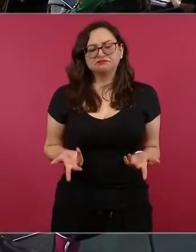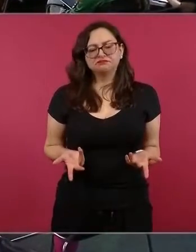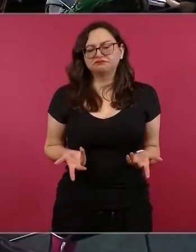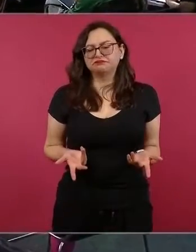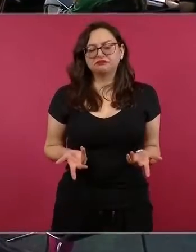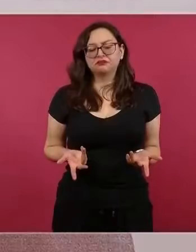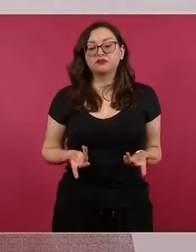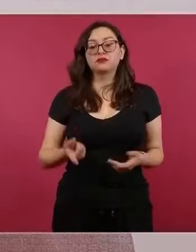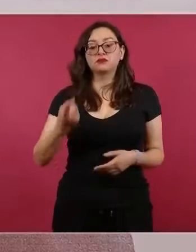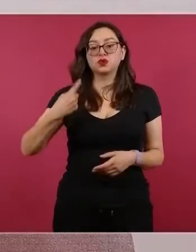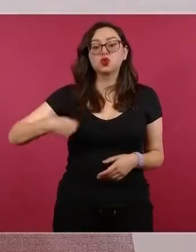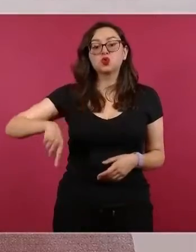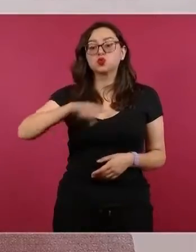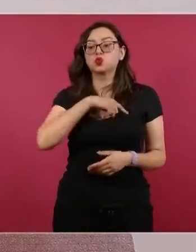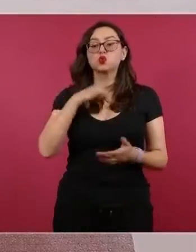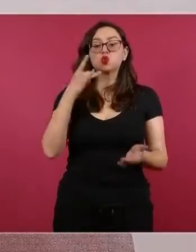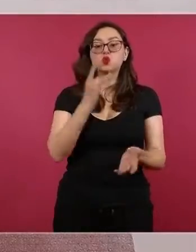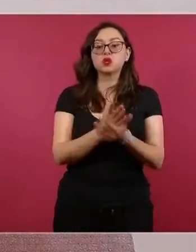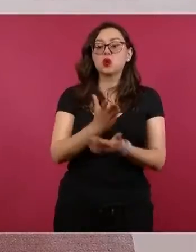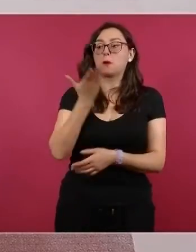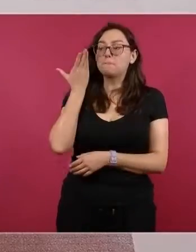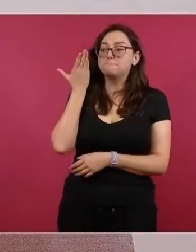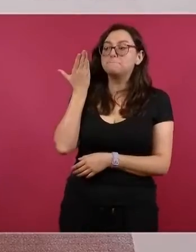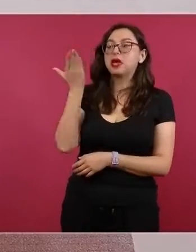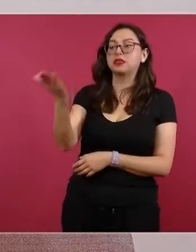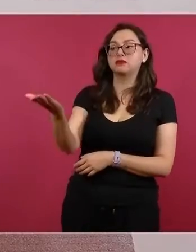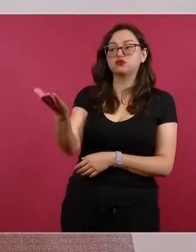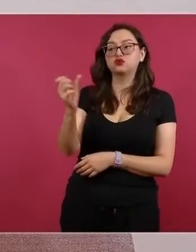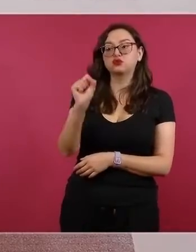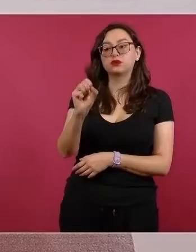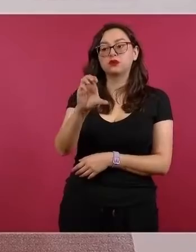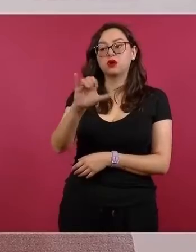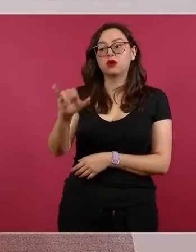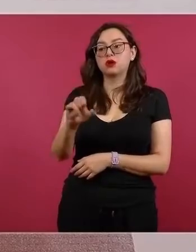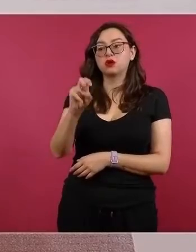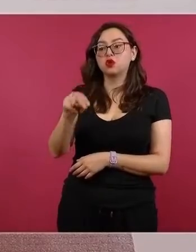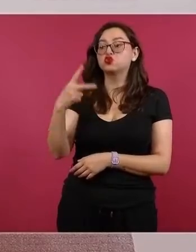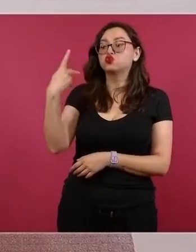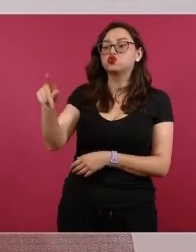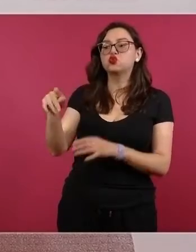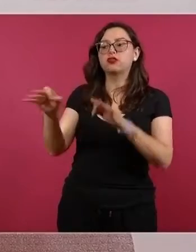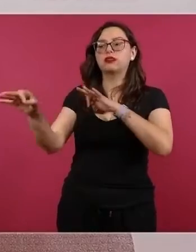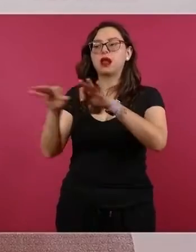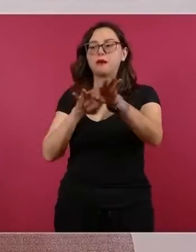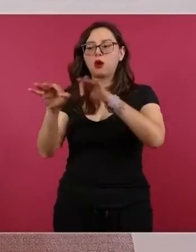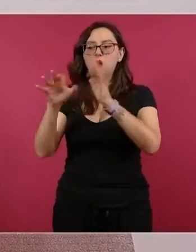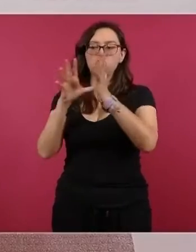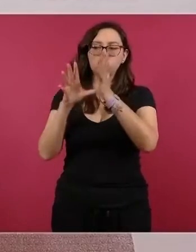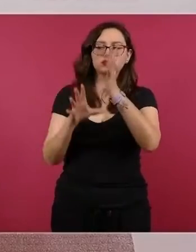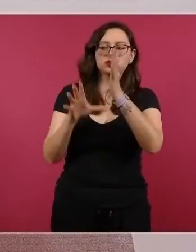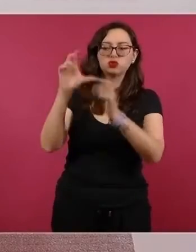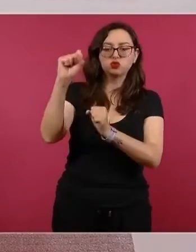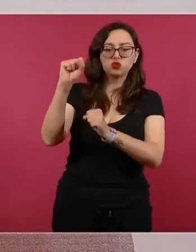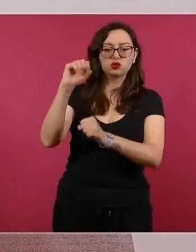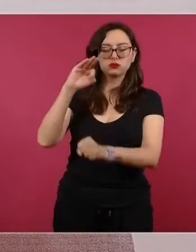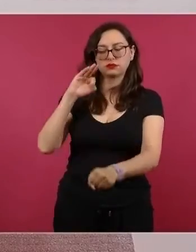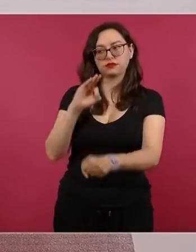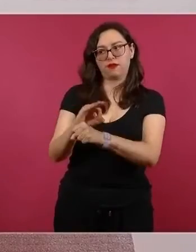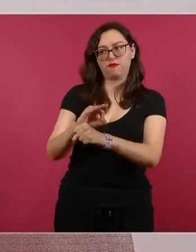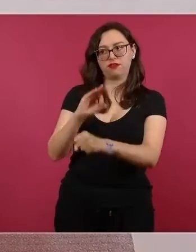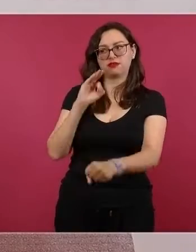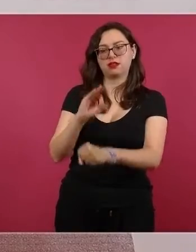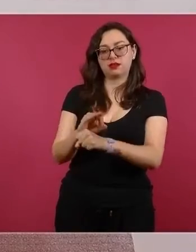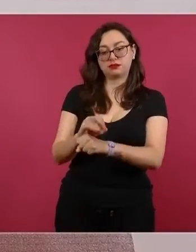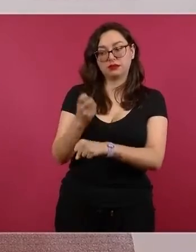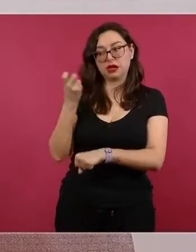que defiendan la Constitución, que a la Corte le toca defender la Constitución y ese es el llamado, que se defienda nuestra Carta